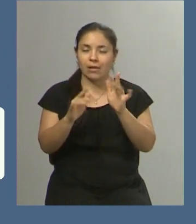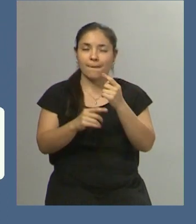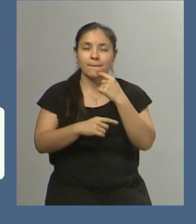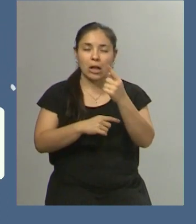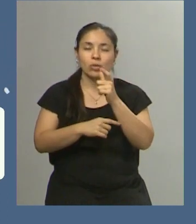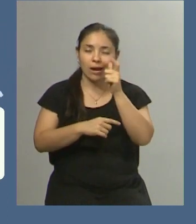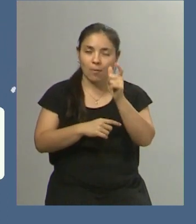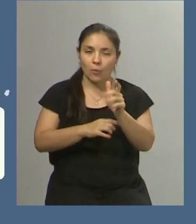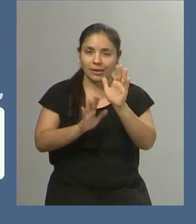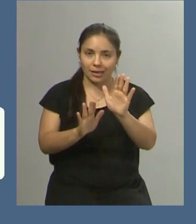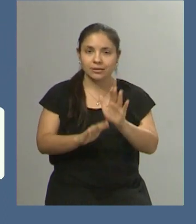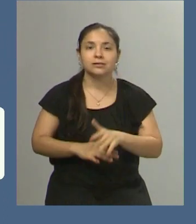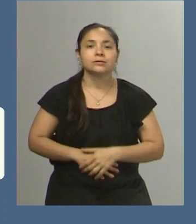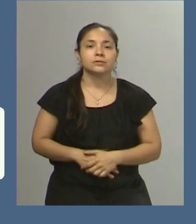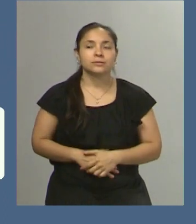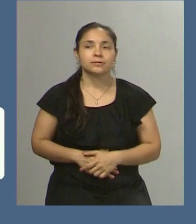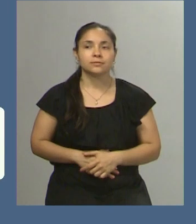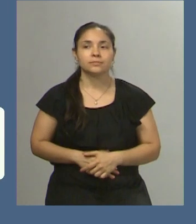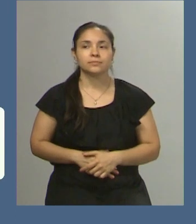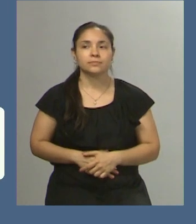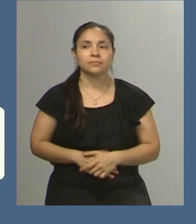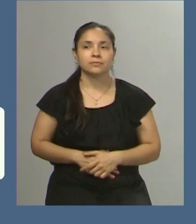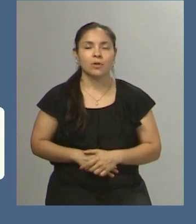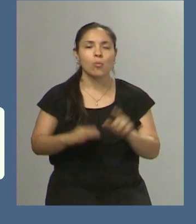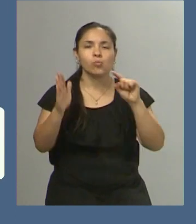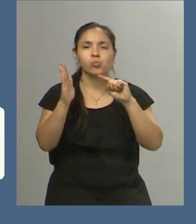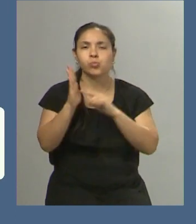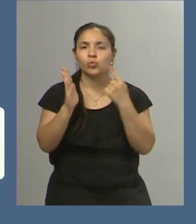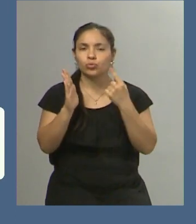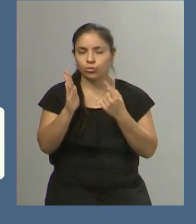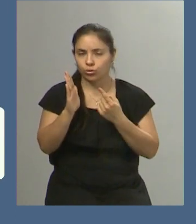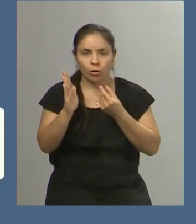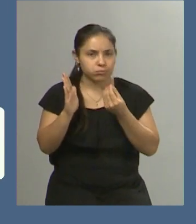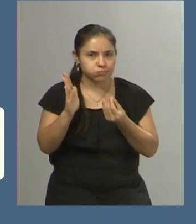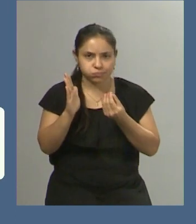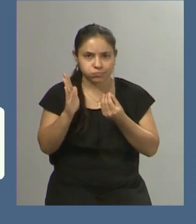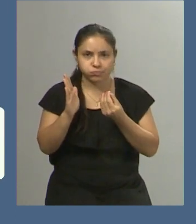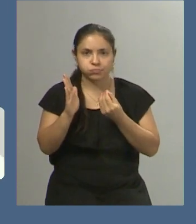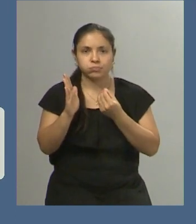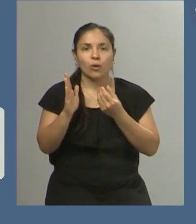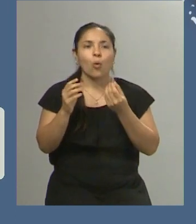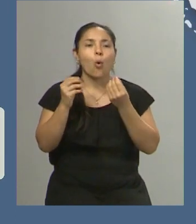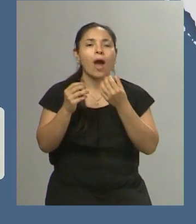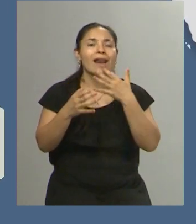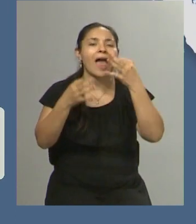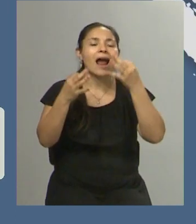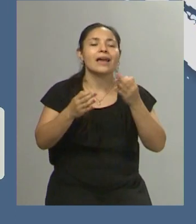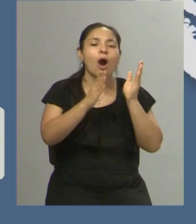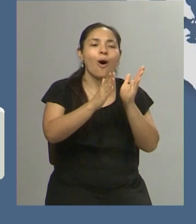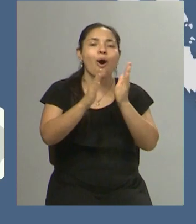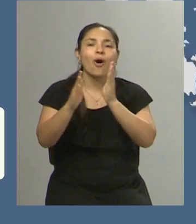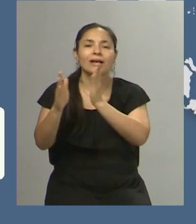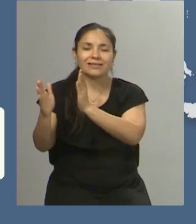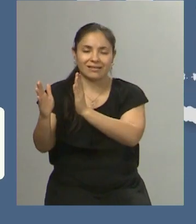pregunta en el factor de las realidades organizativas del Mercosur.